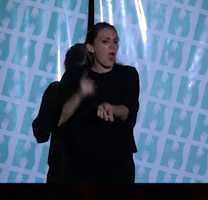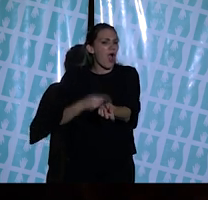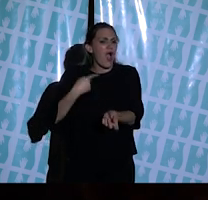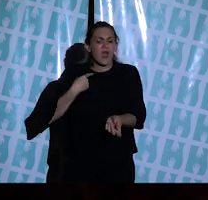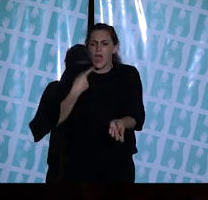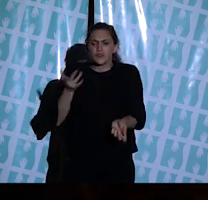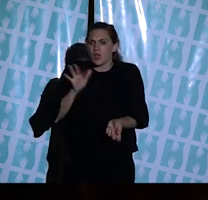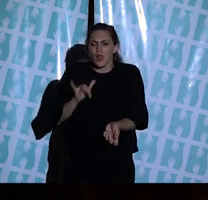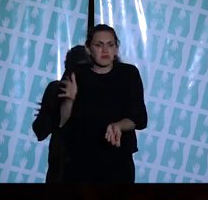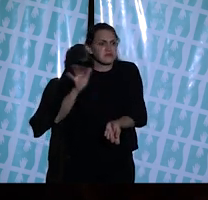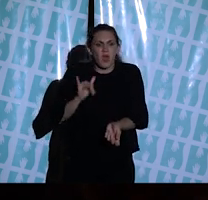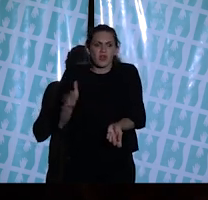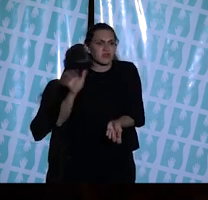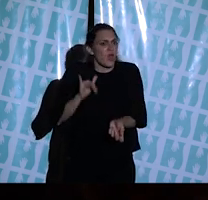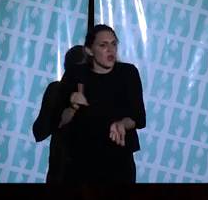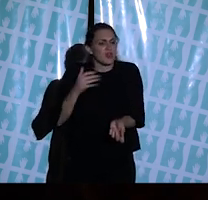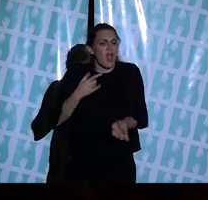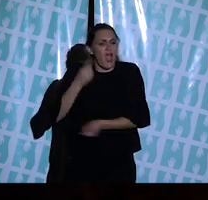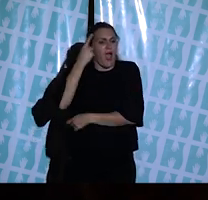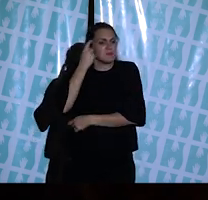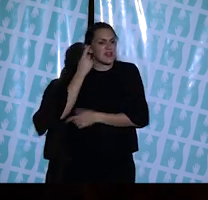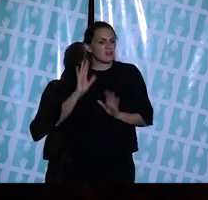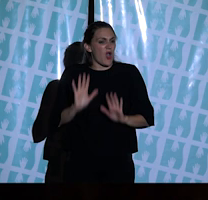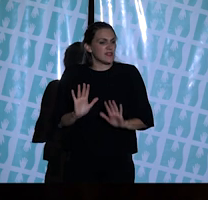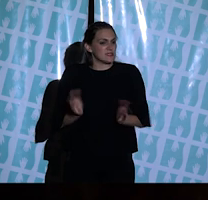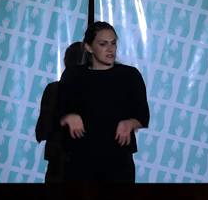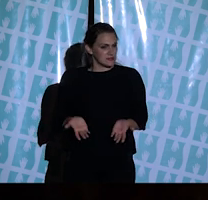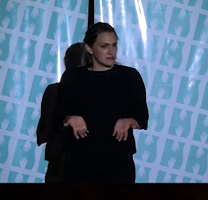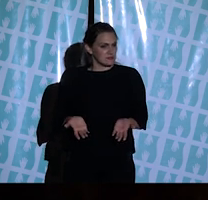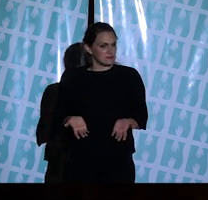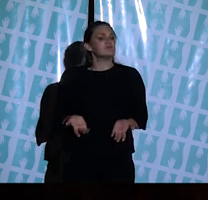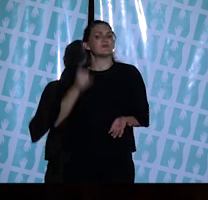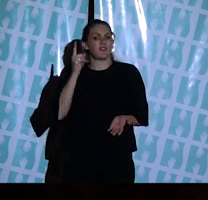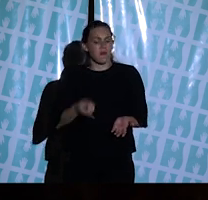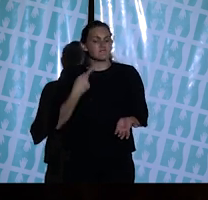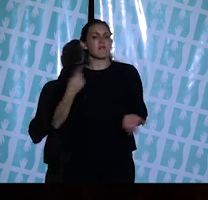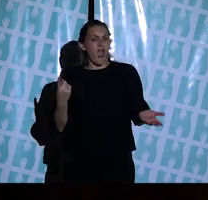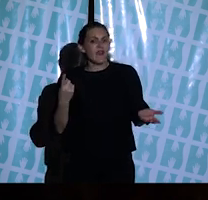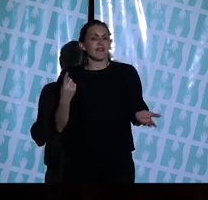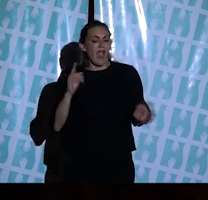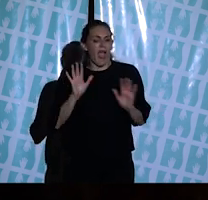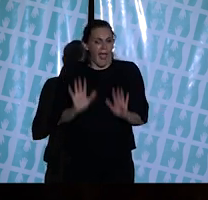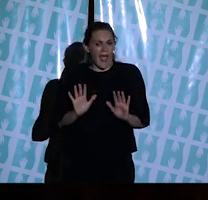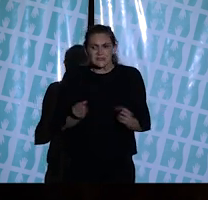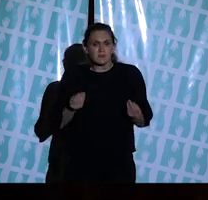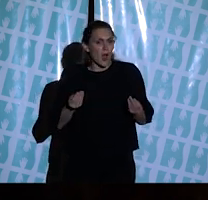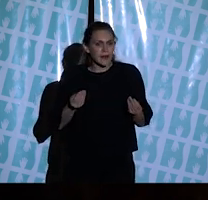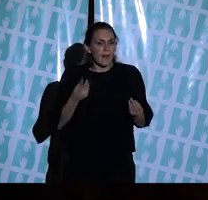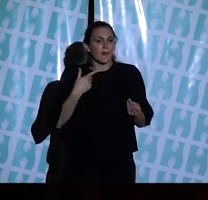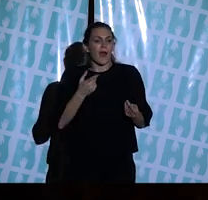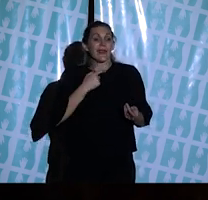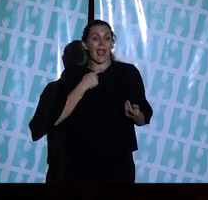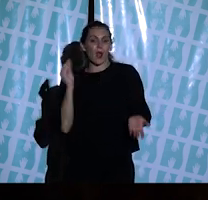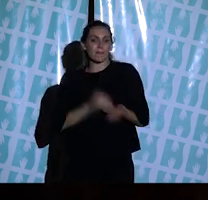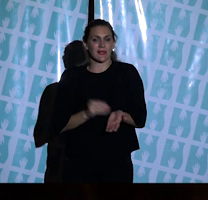procesos básicos de aprendizaje y la conducta basada en la recompensa, y también algunas ideas que vamos a aportar